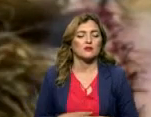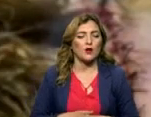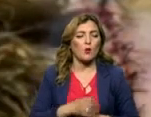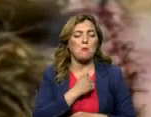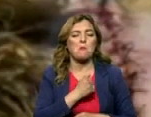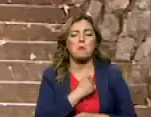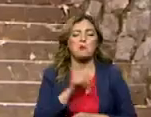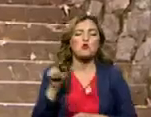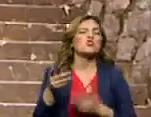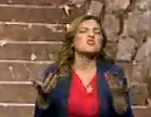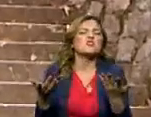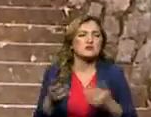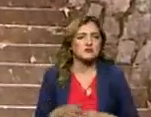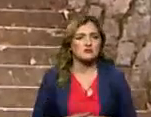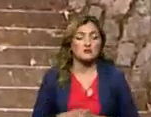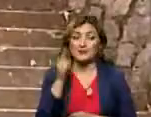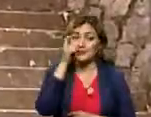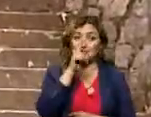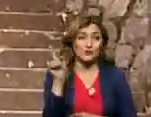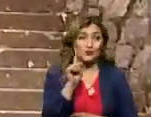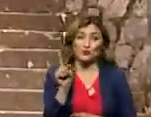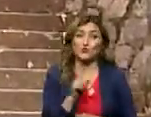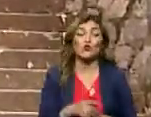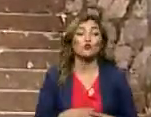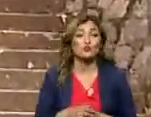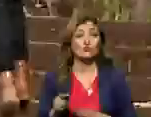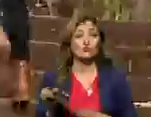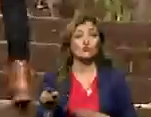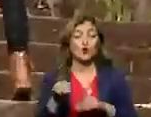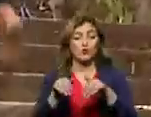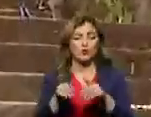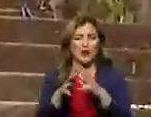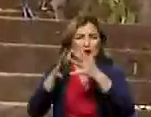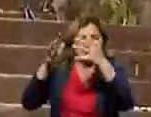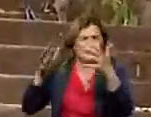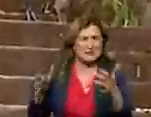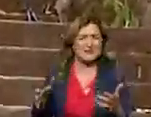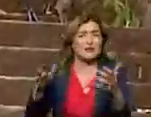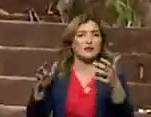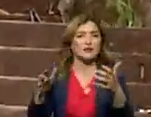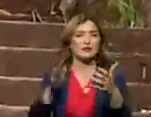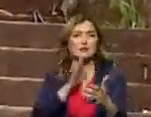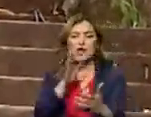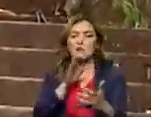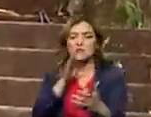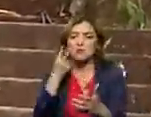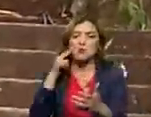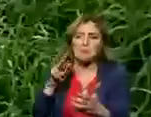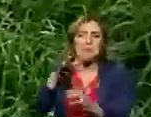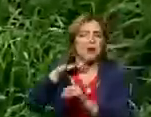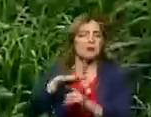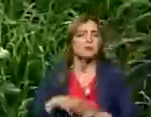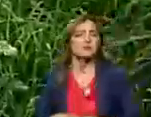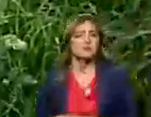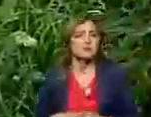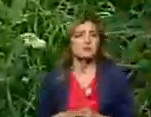su propietario y no sería difícil recalca pues indica que son perros inmensos y regularmente se los ve en el parque